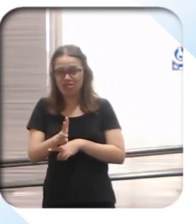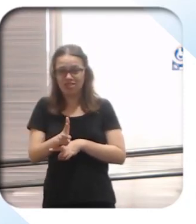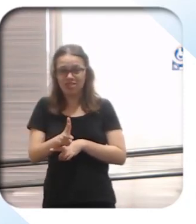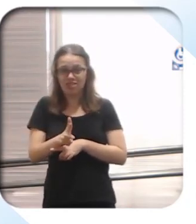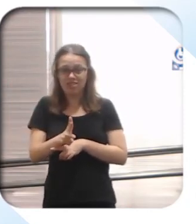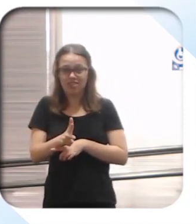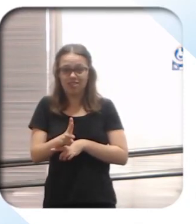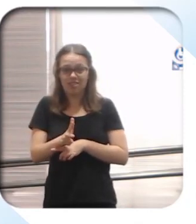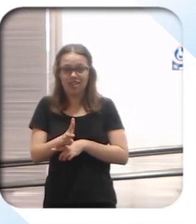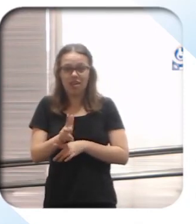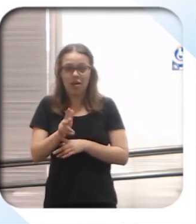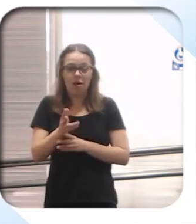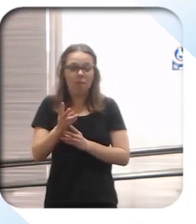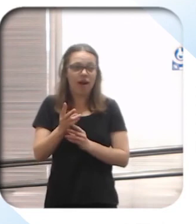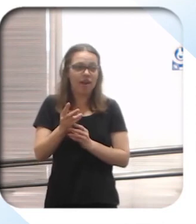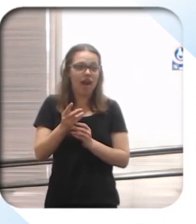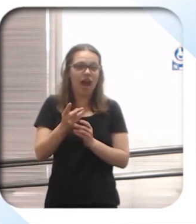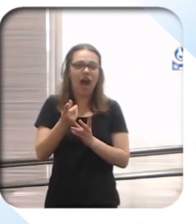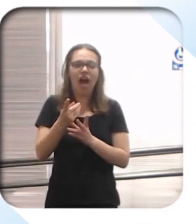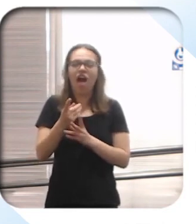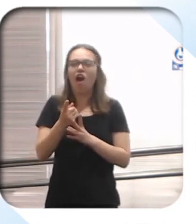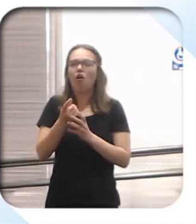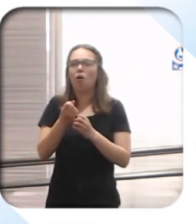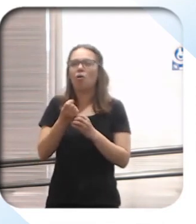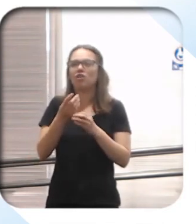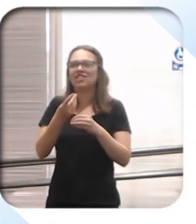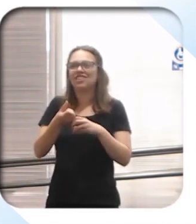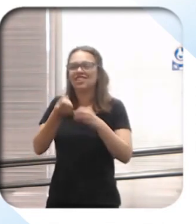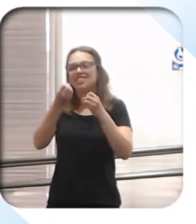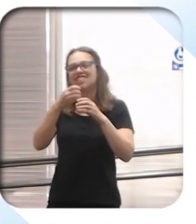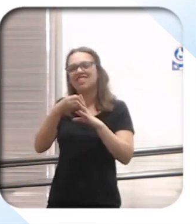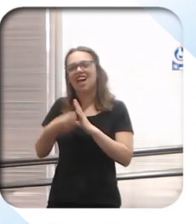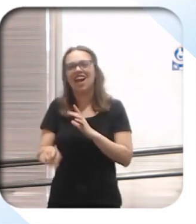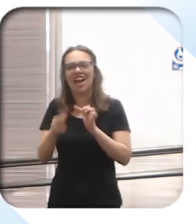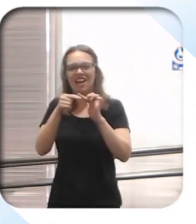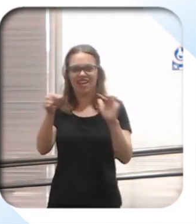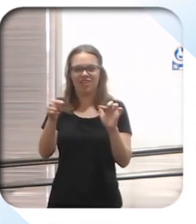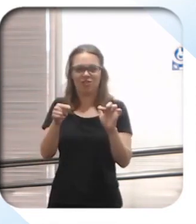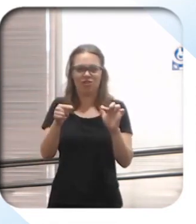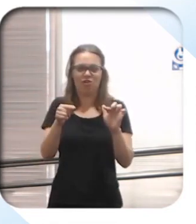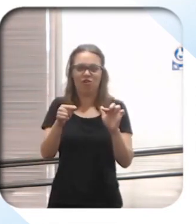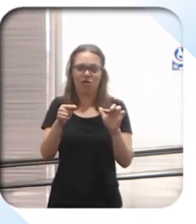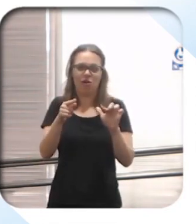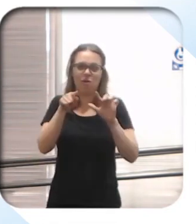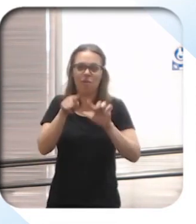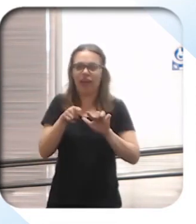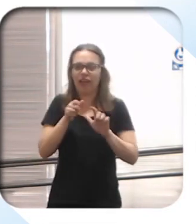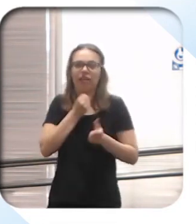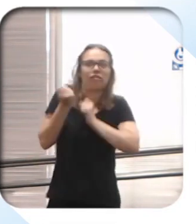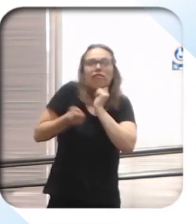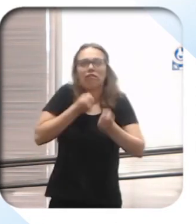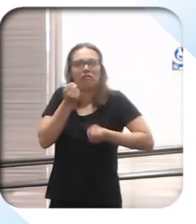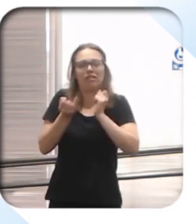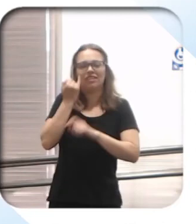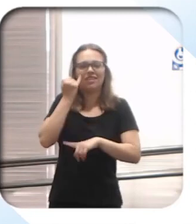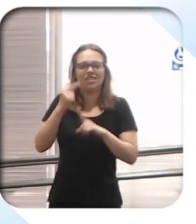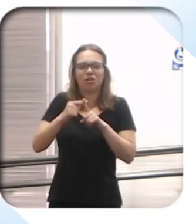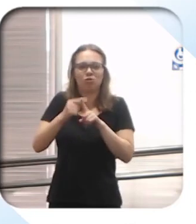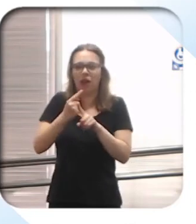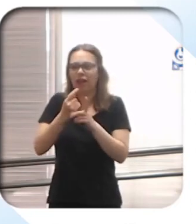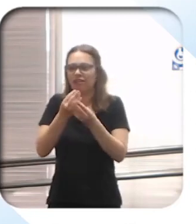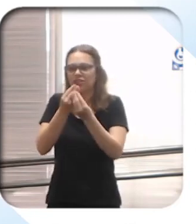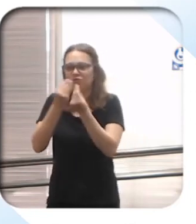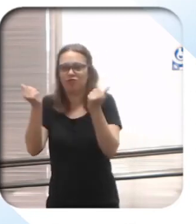para desagotarlos de alguna manera, para que esa hipersexualidad que tienen no la